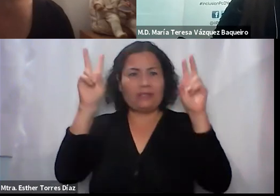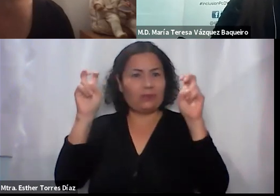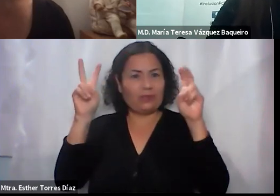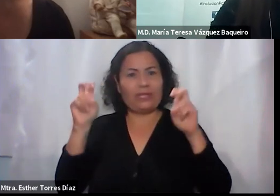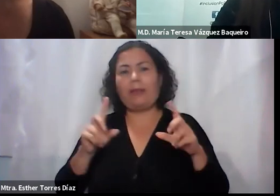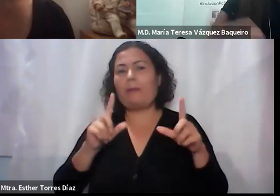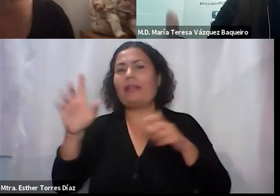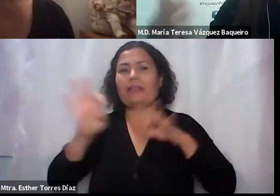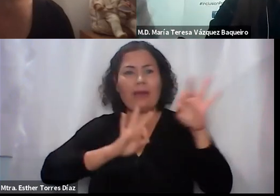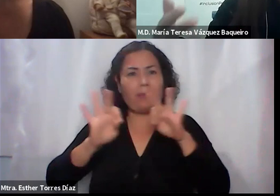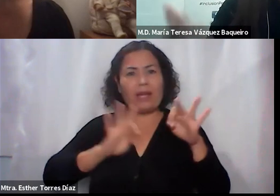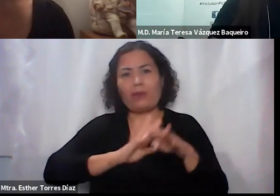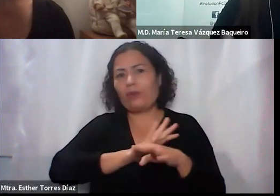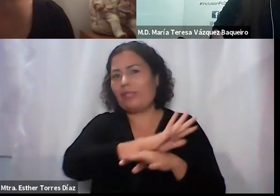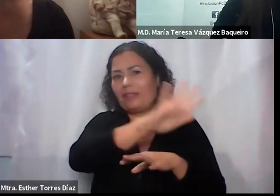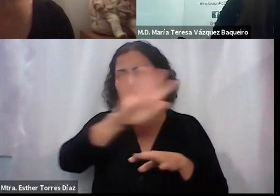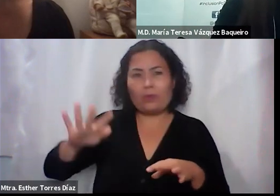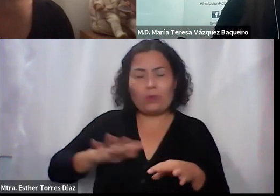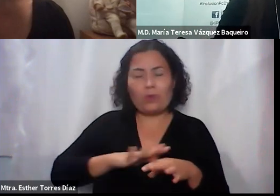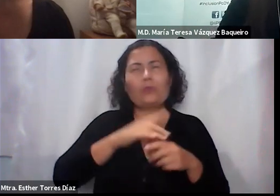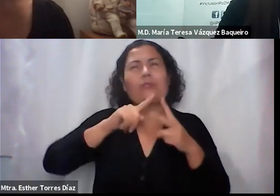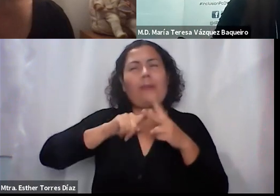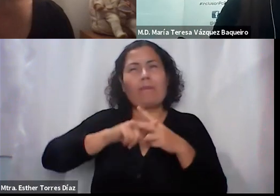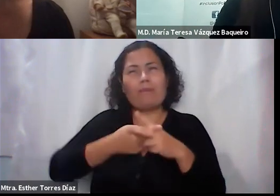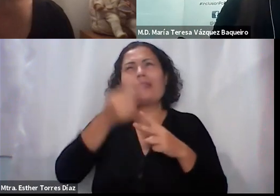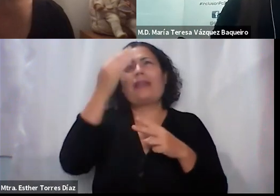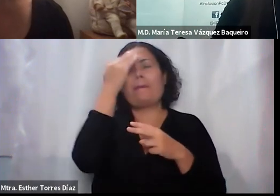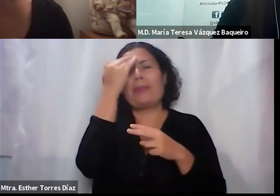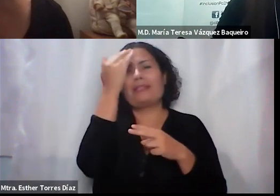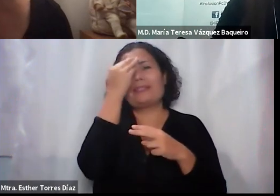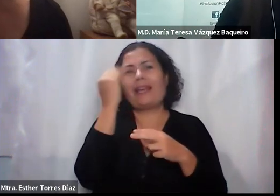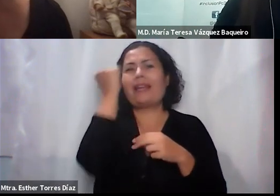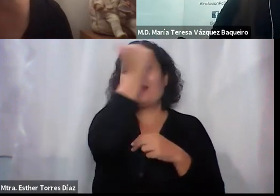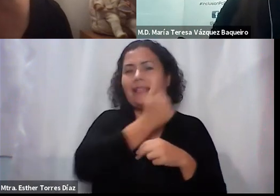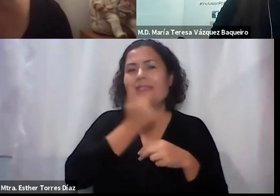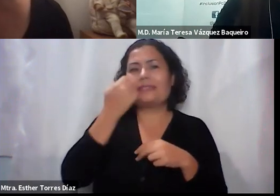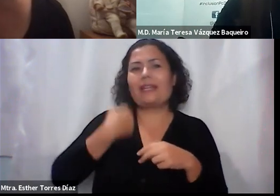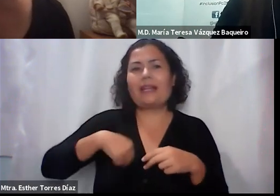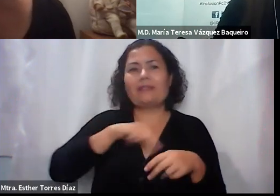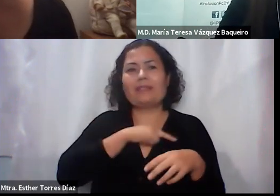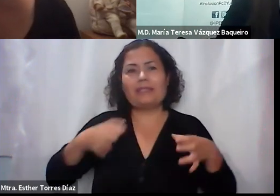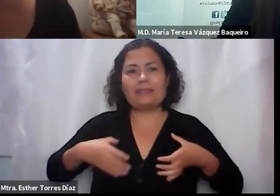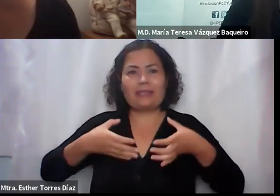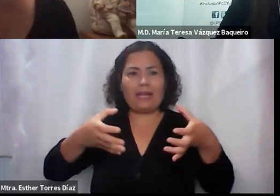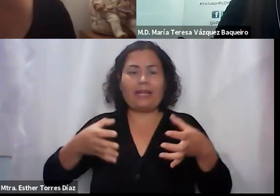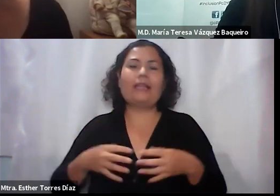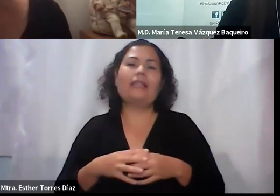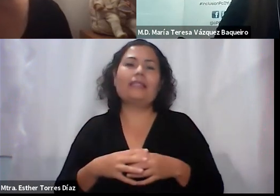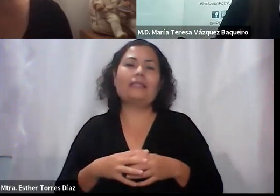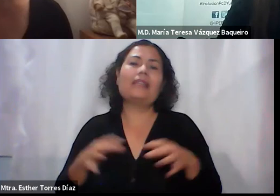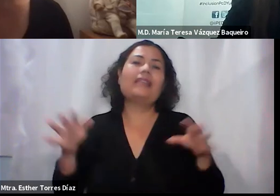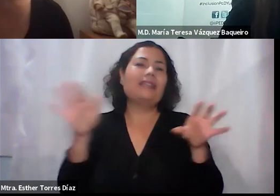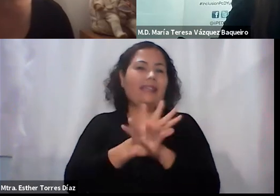todas, de empezar a pensar, de analizar nuestras calles, nuestras vialidades, ir reformándolas,